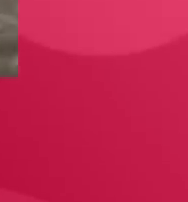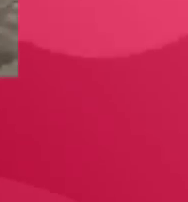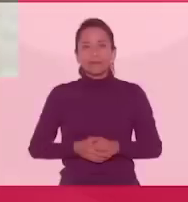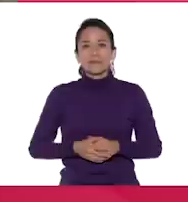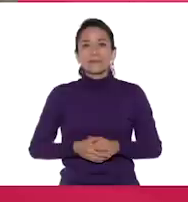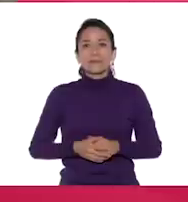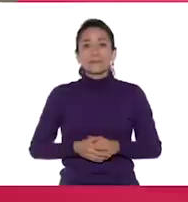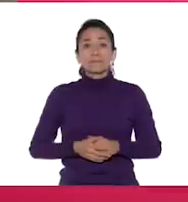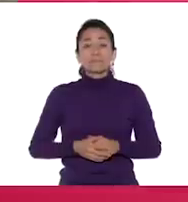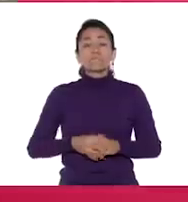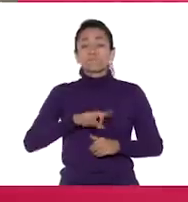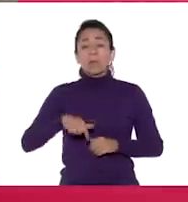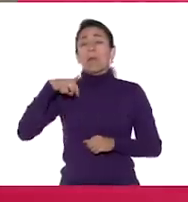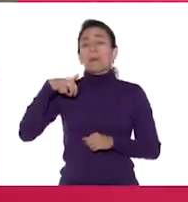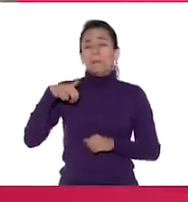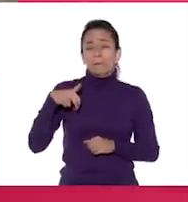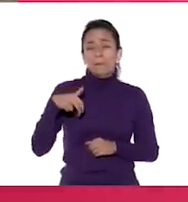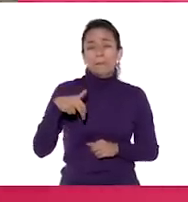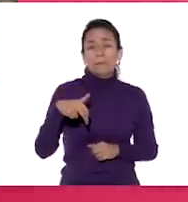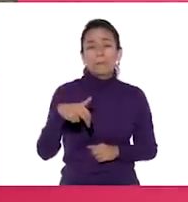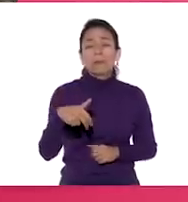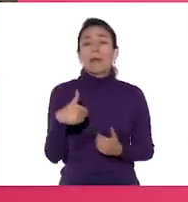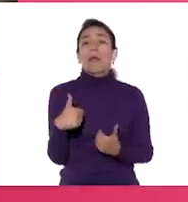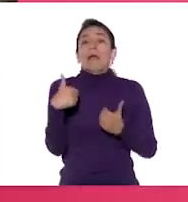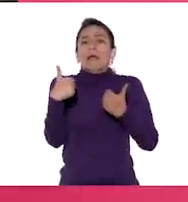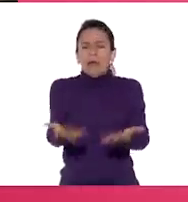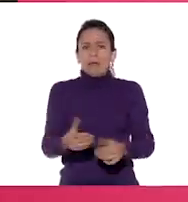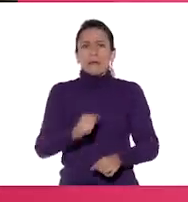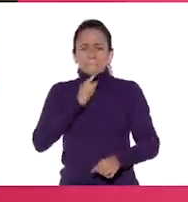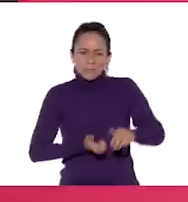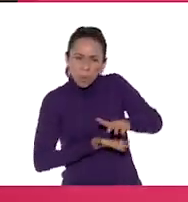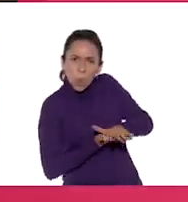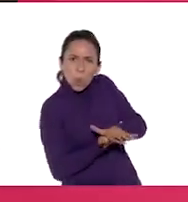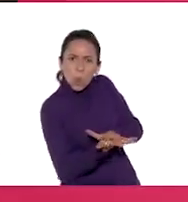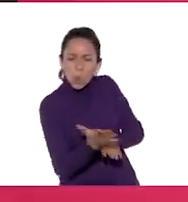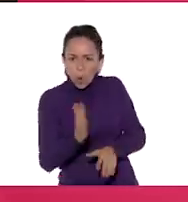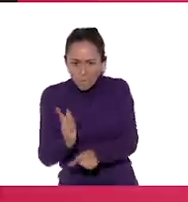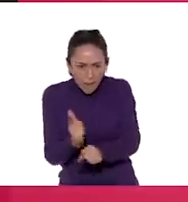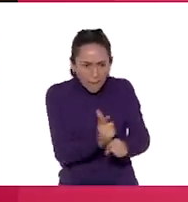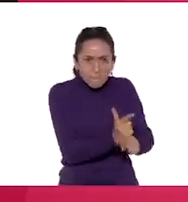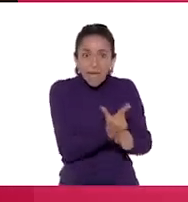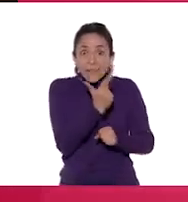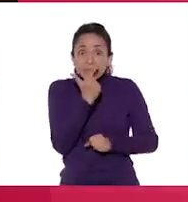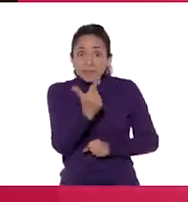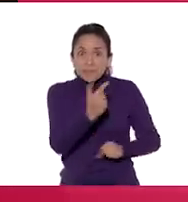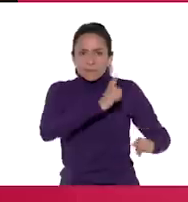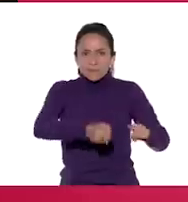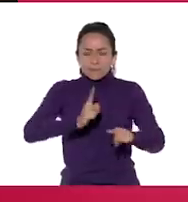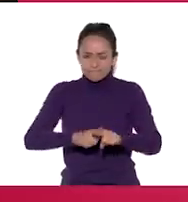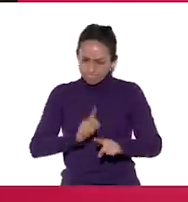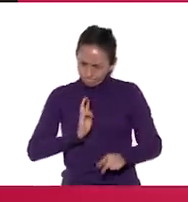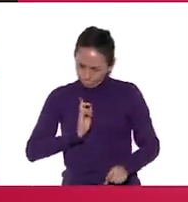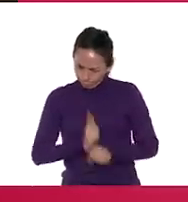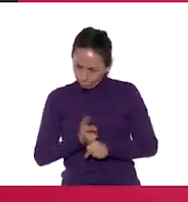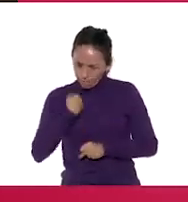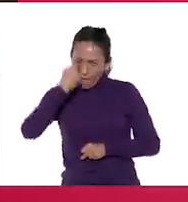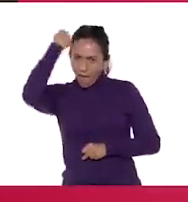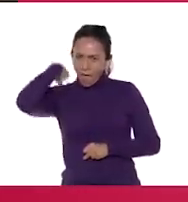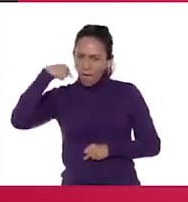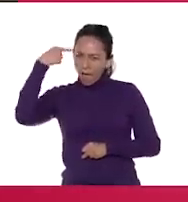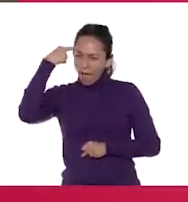Apenas unos pasos más adelante, encontramos 7 huellas enormes que nos hacen pensar en el tamaño del animal que pasó por aquí.